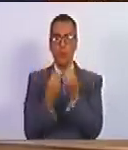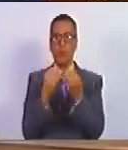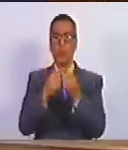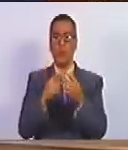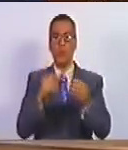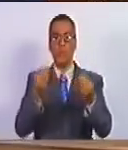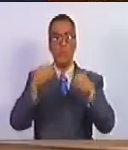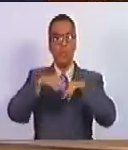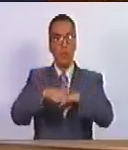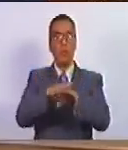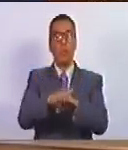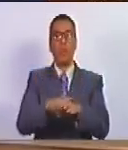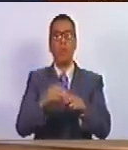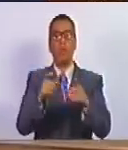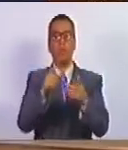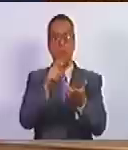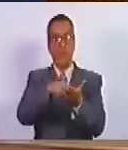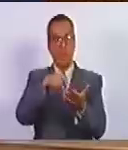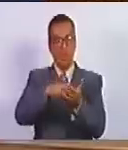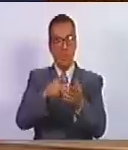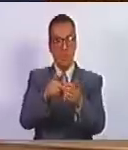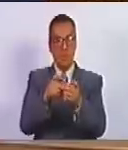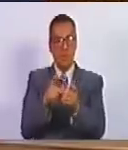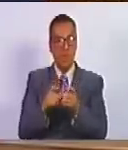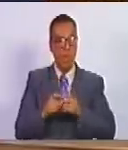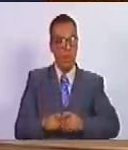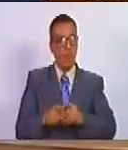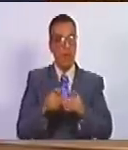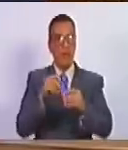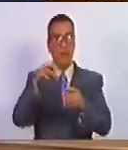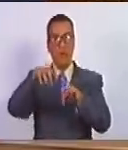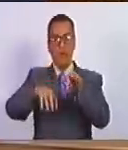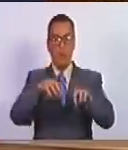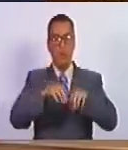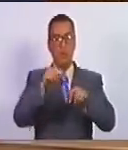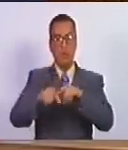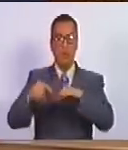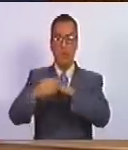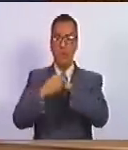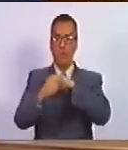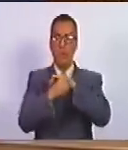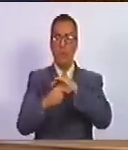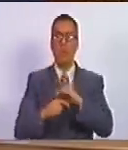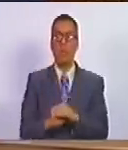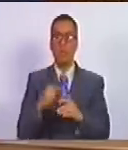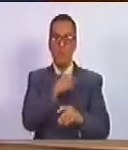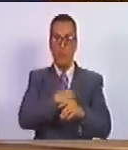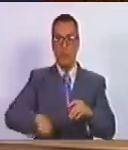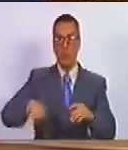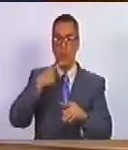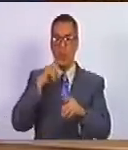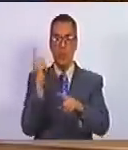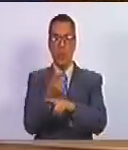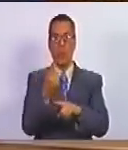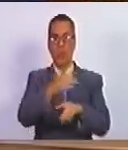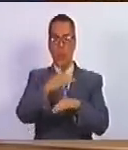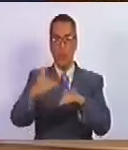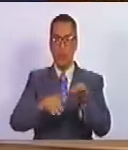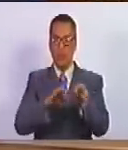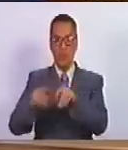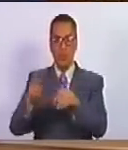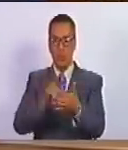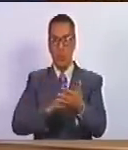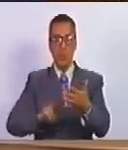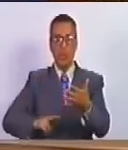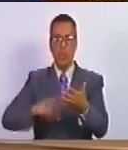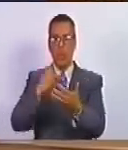y armonización de las potestades tributarias en los estados y municipios. El presidente ordenó a la secretaria dar